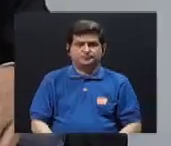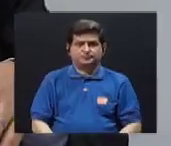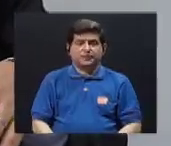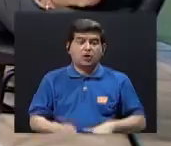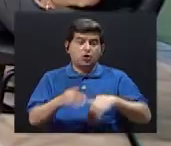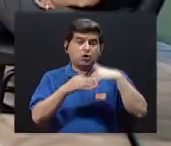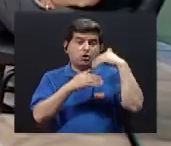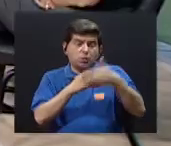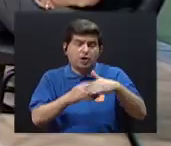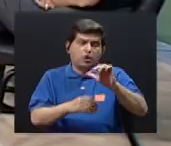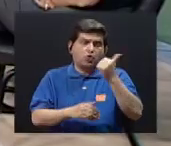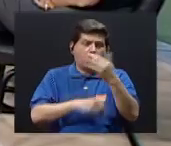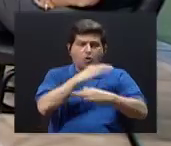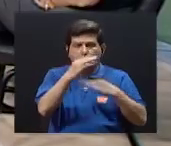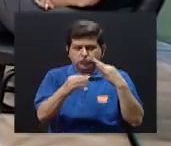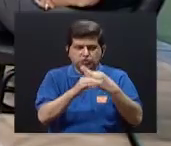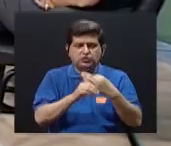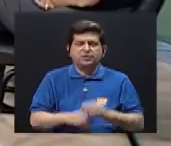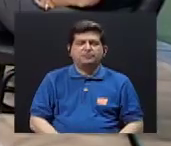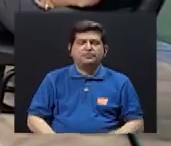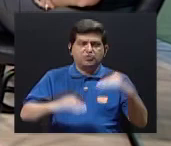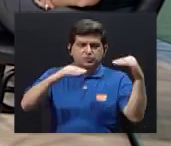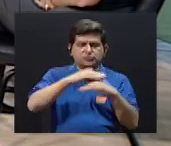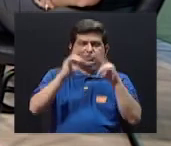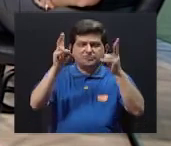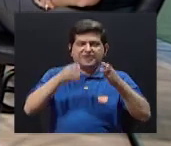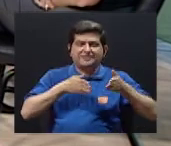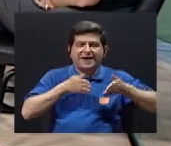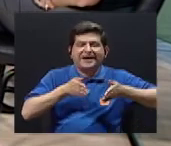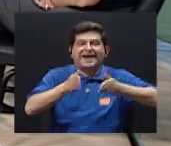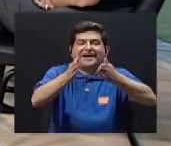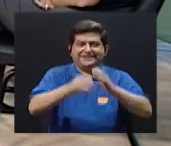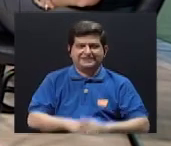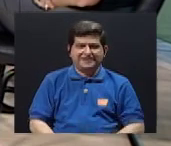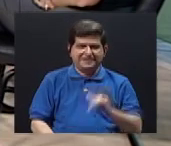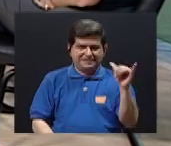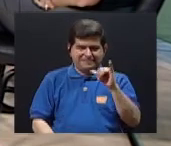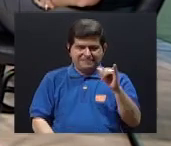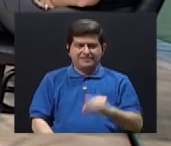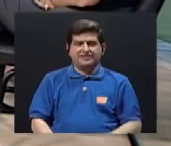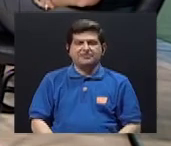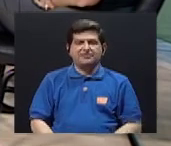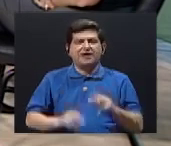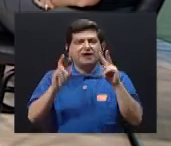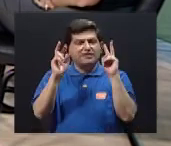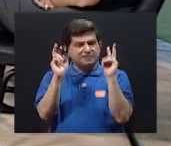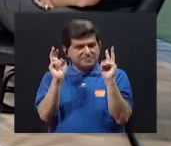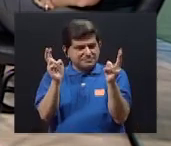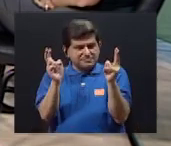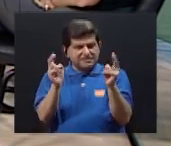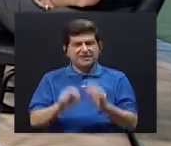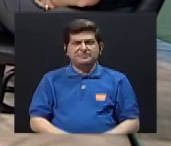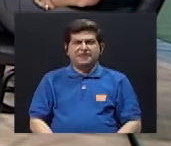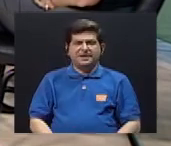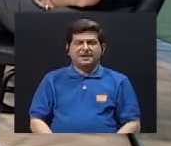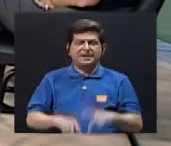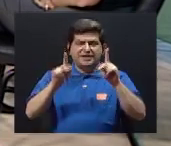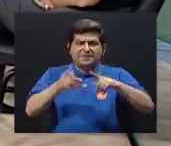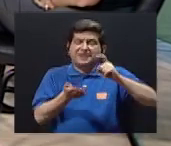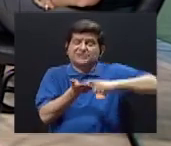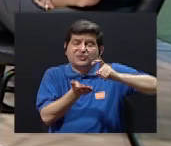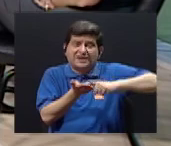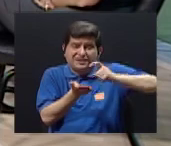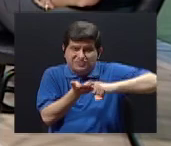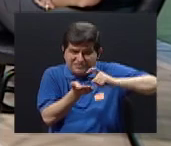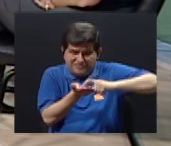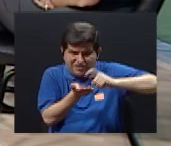Y después otro subtema importante era el tema de la carretera y el tema también del Tico Promedio endeudado,